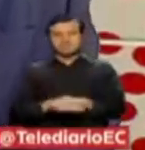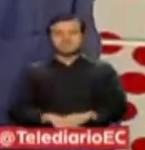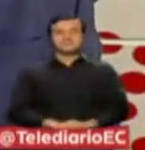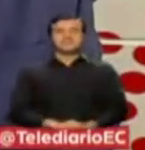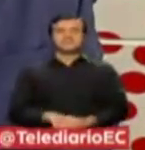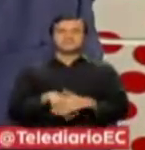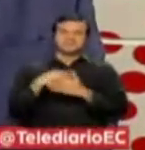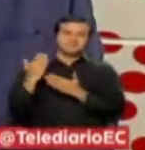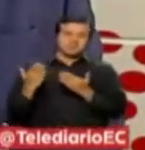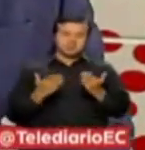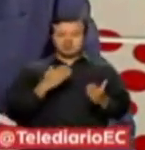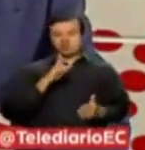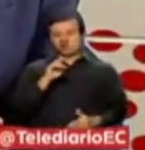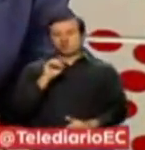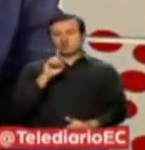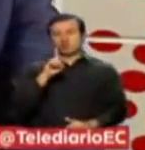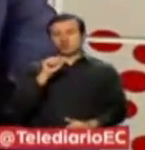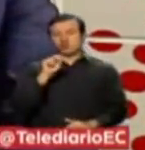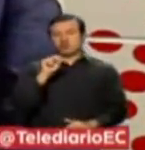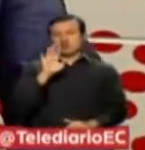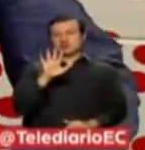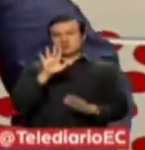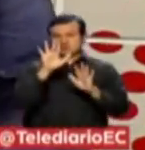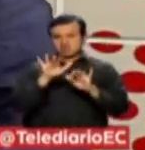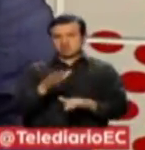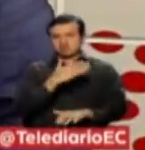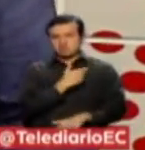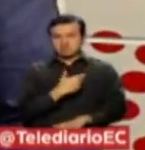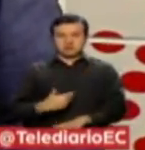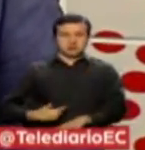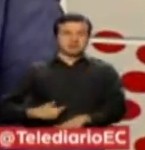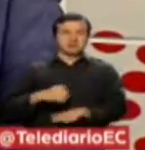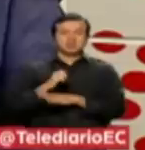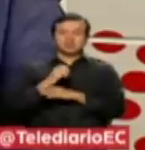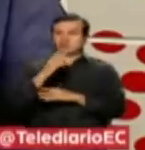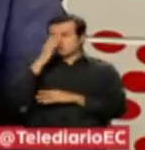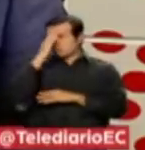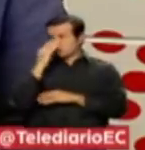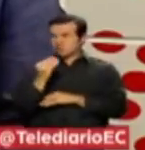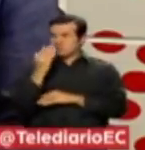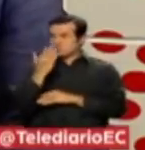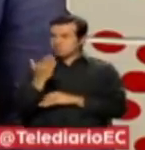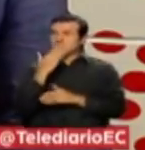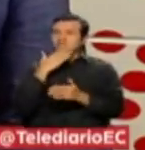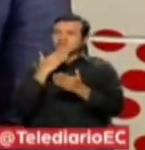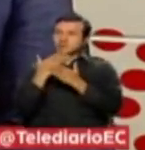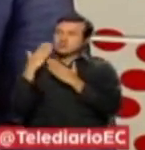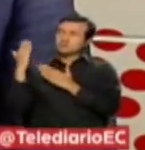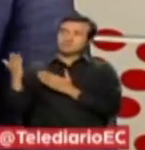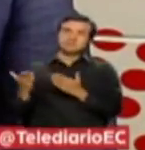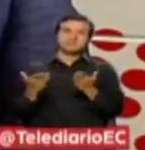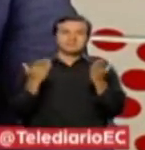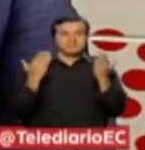Está con nosotros Juan Sebastián Roldán, secretario particular del presidente de la República. Buenos días, gracias por estar aquí.